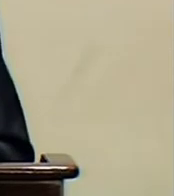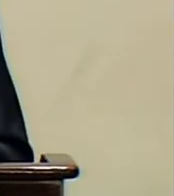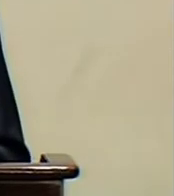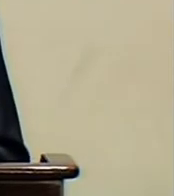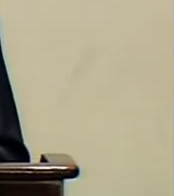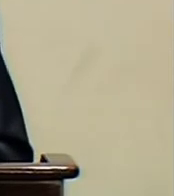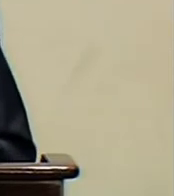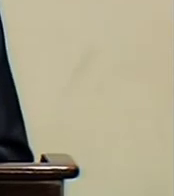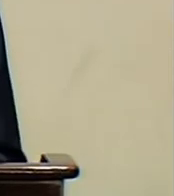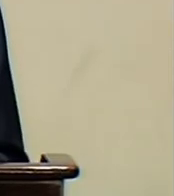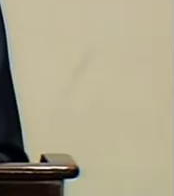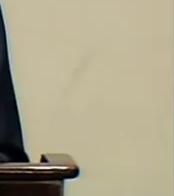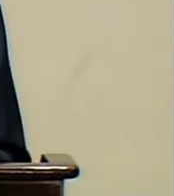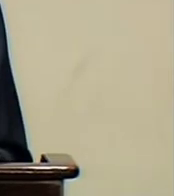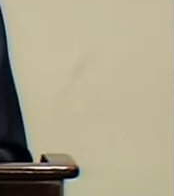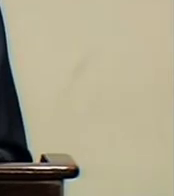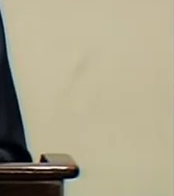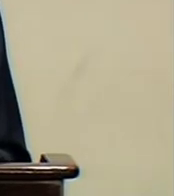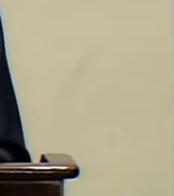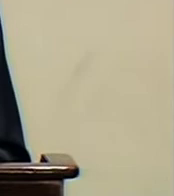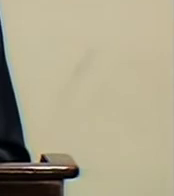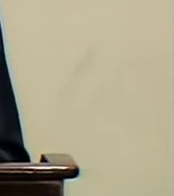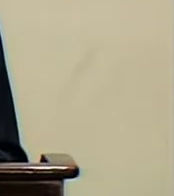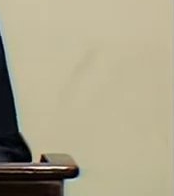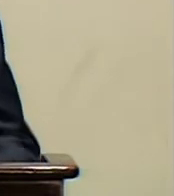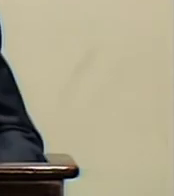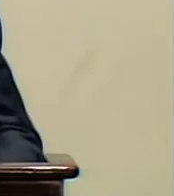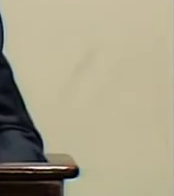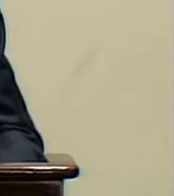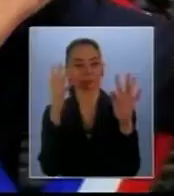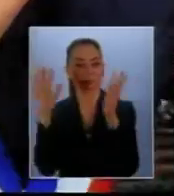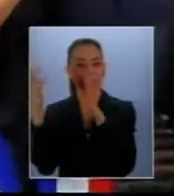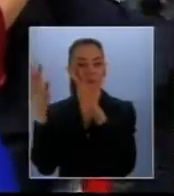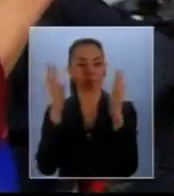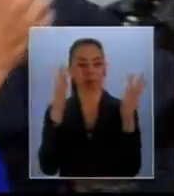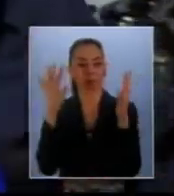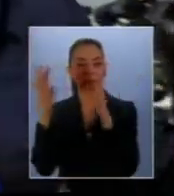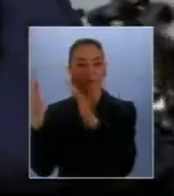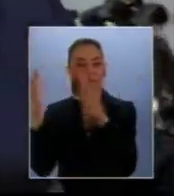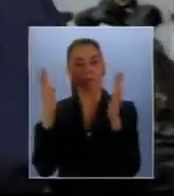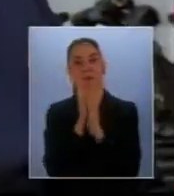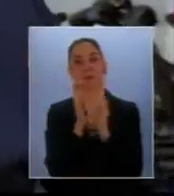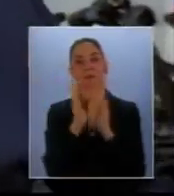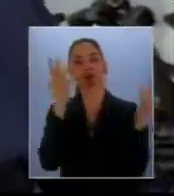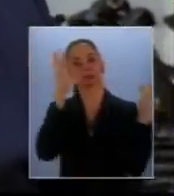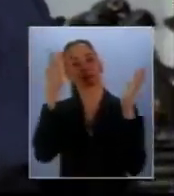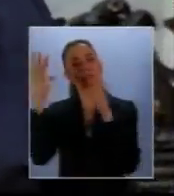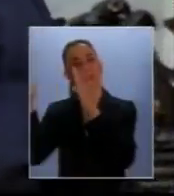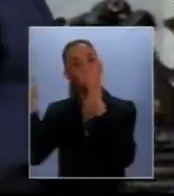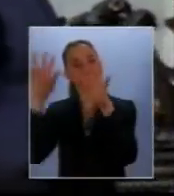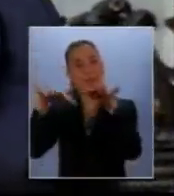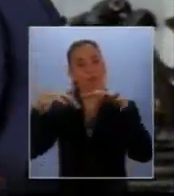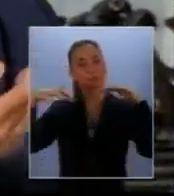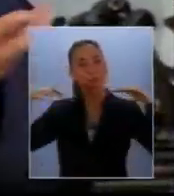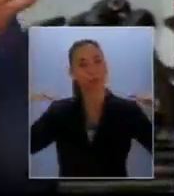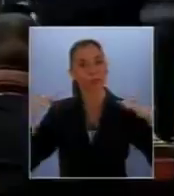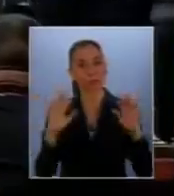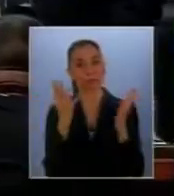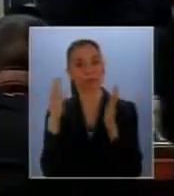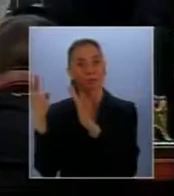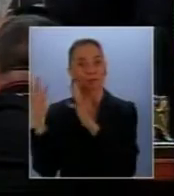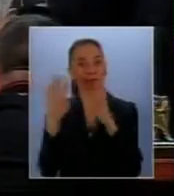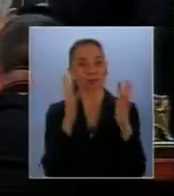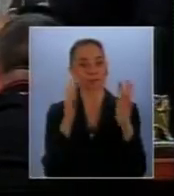de Chile y México, Perú y Colombia. En Chile ya se encuentran los presidentes de Uruguay, Paraguay,